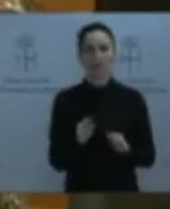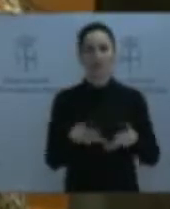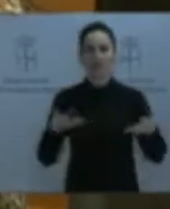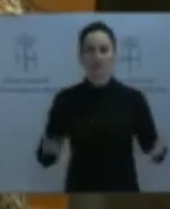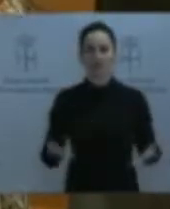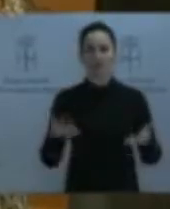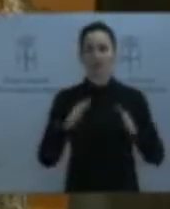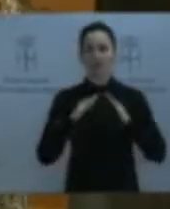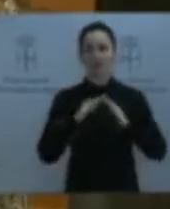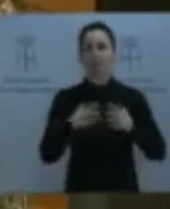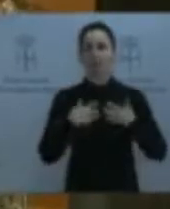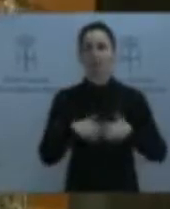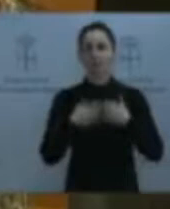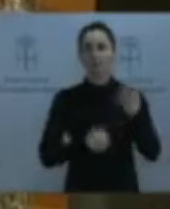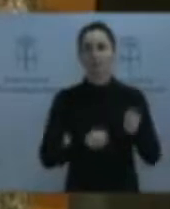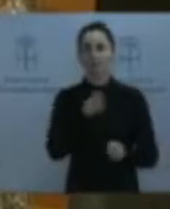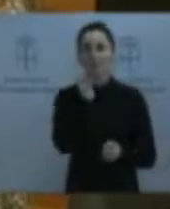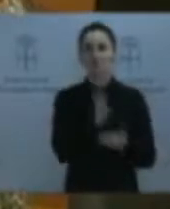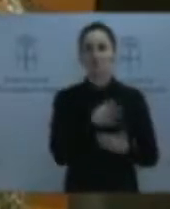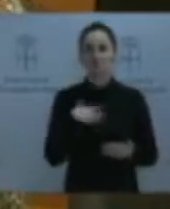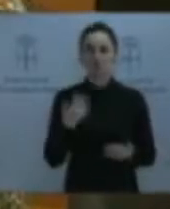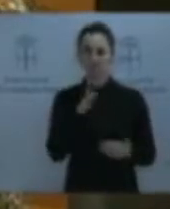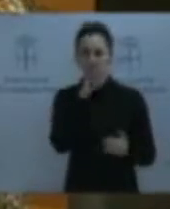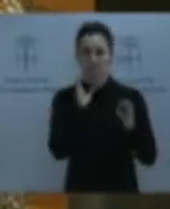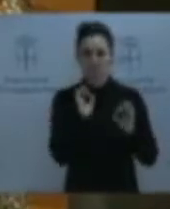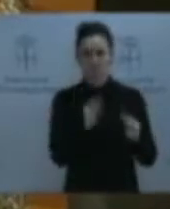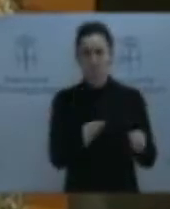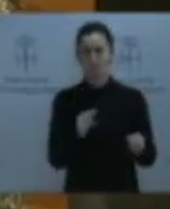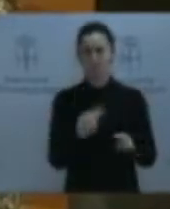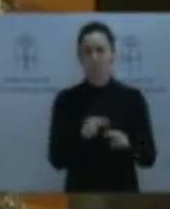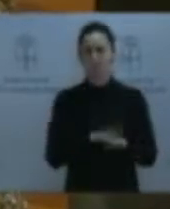deben hacerse para apoyar a los productores y a empresas locales, no a